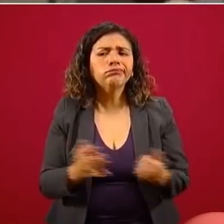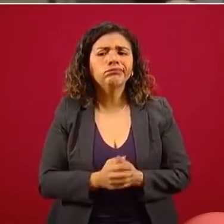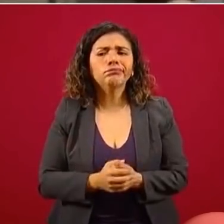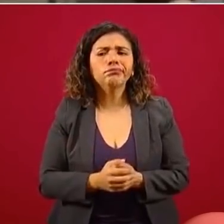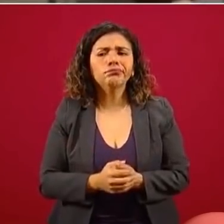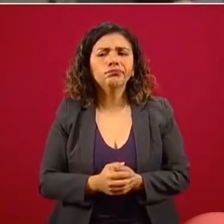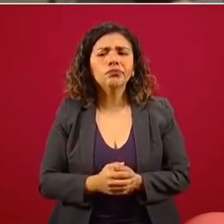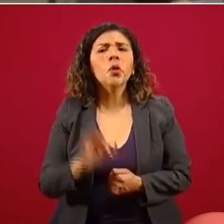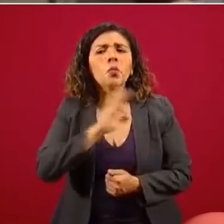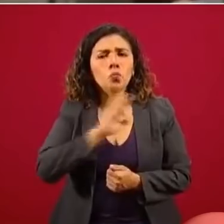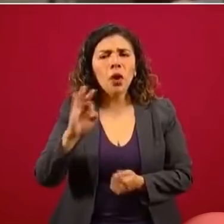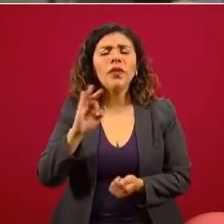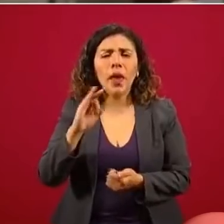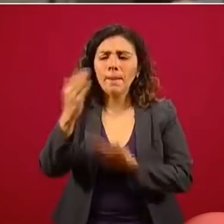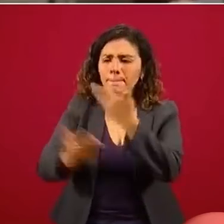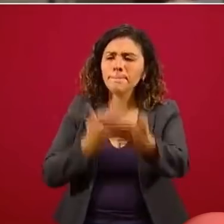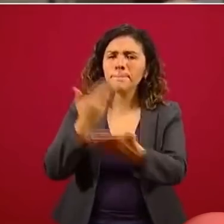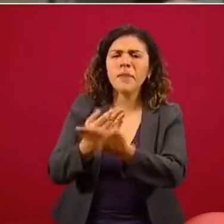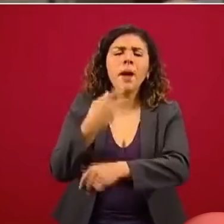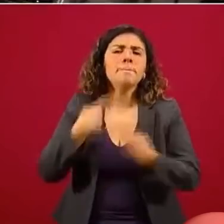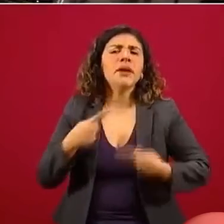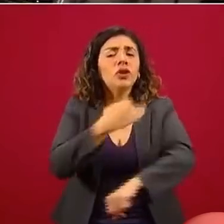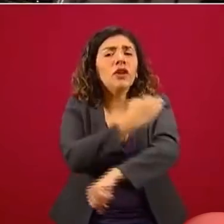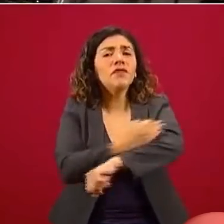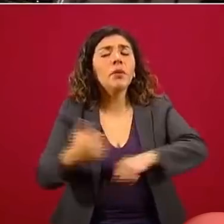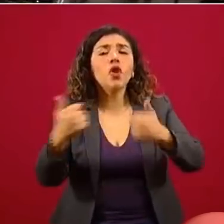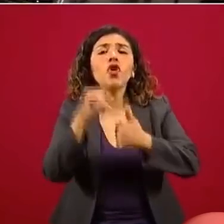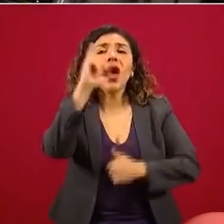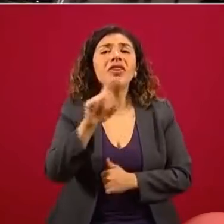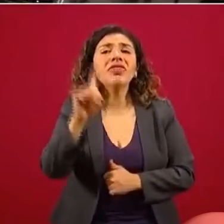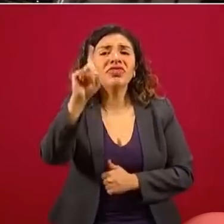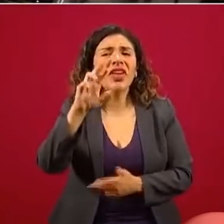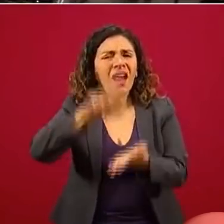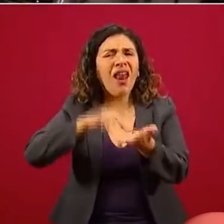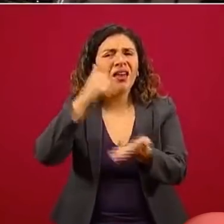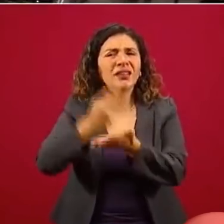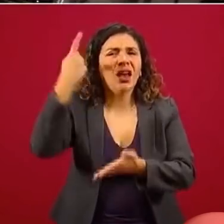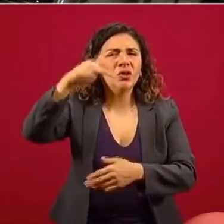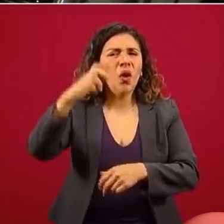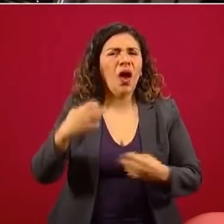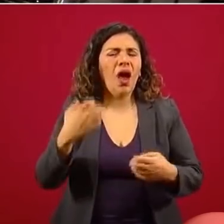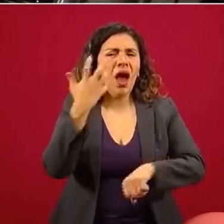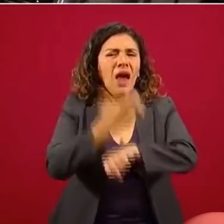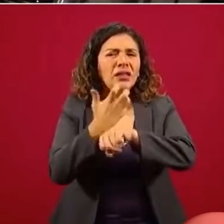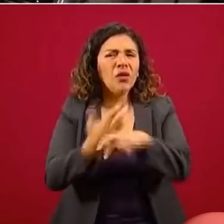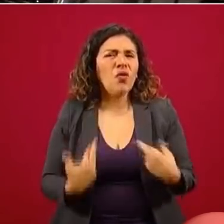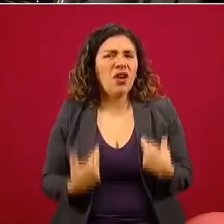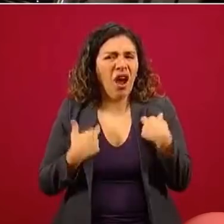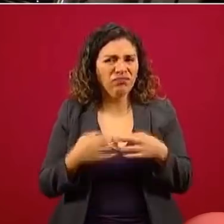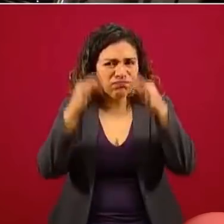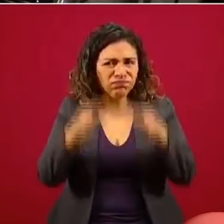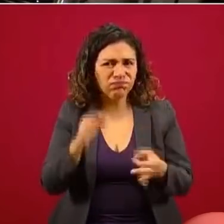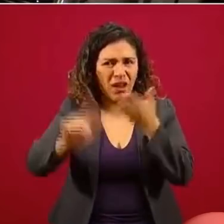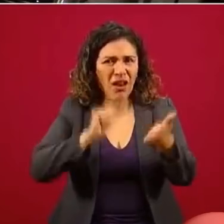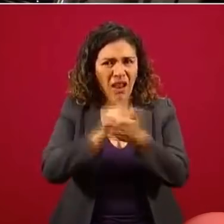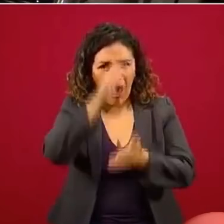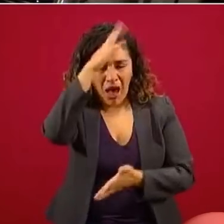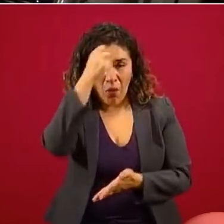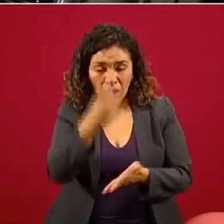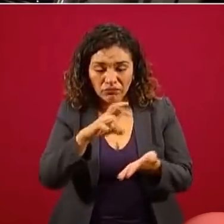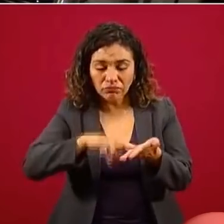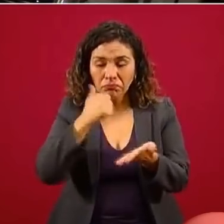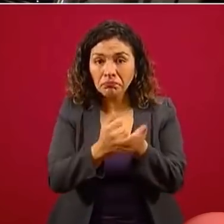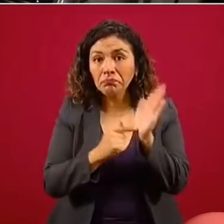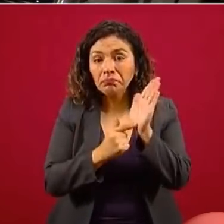lo puede solicitar un familiar que tenga ID, es decir, que sea residente o que esté legalmente en los Estados